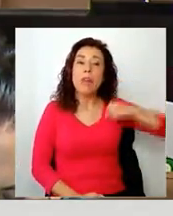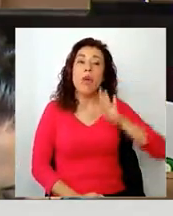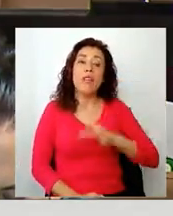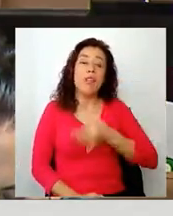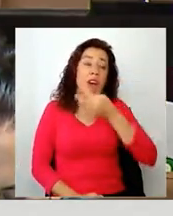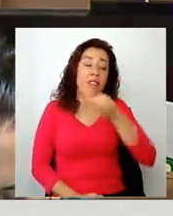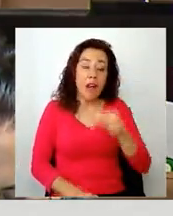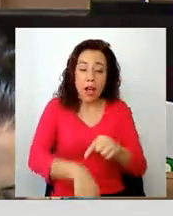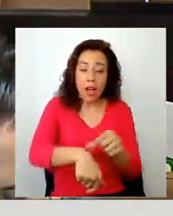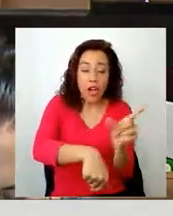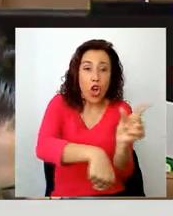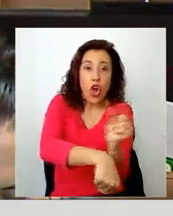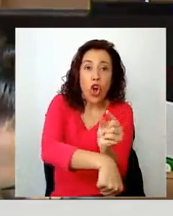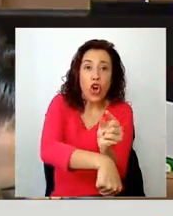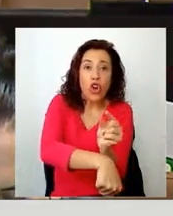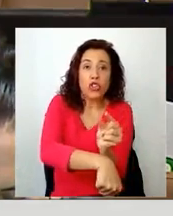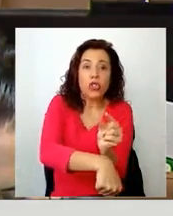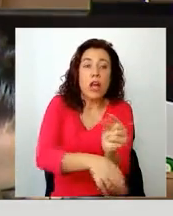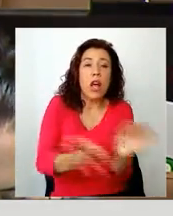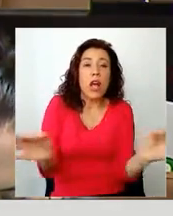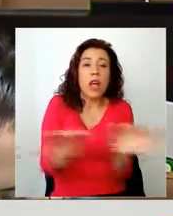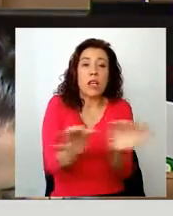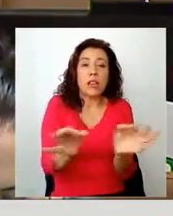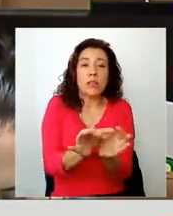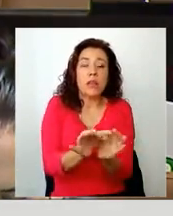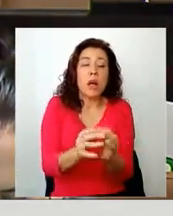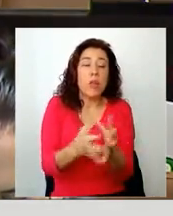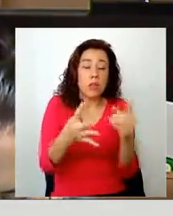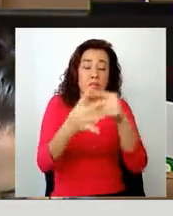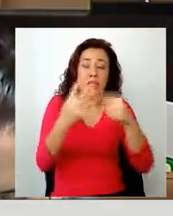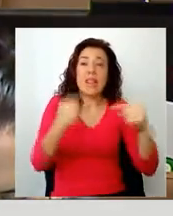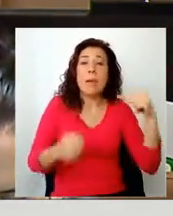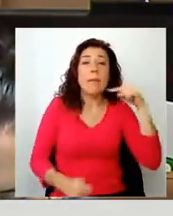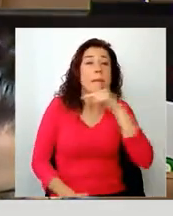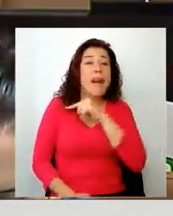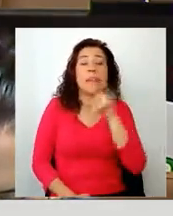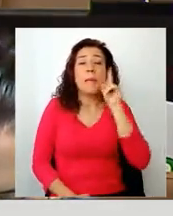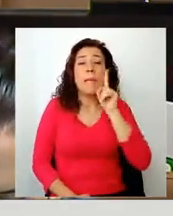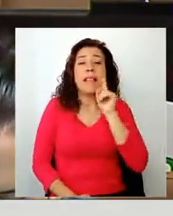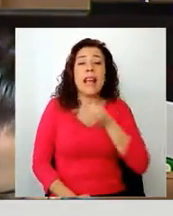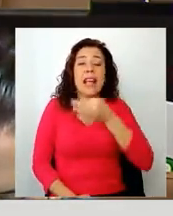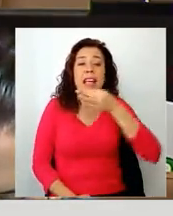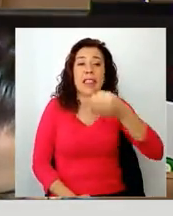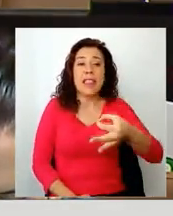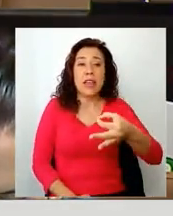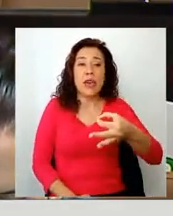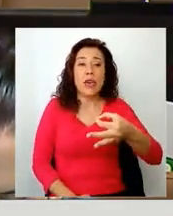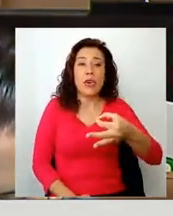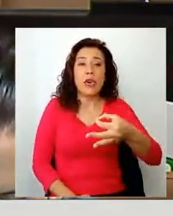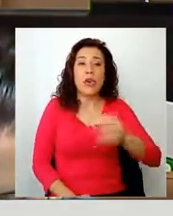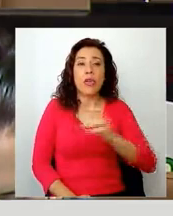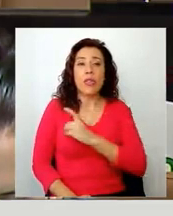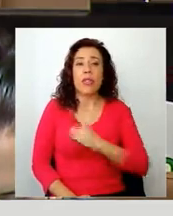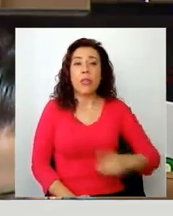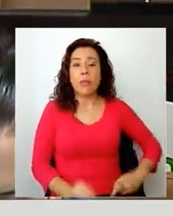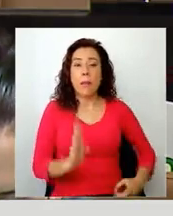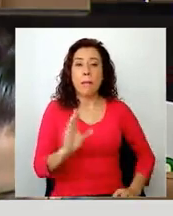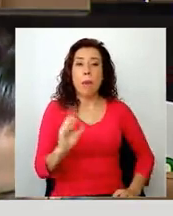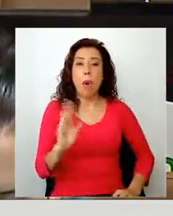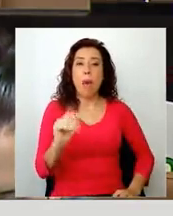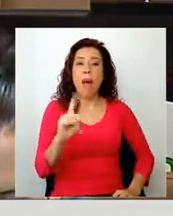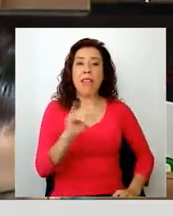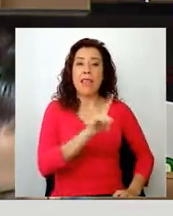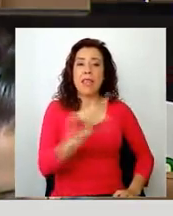a desmontar la sarta de mentiras que han señalado que ha señalado por su intermedio presidenta del diputado Bobadilla quien